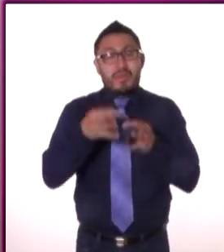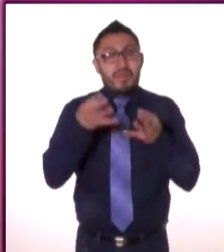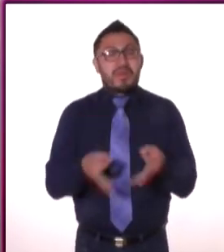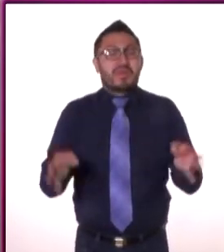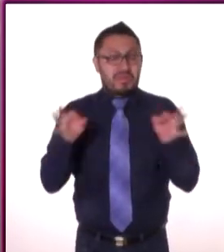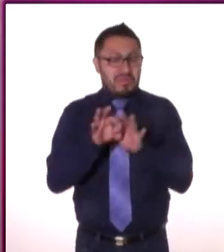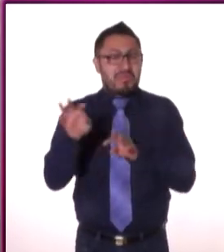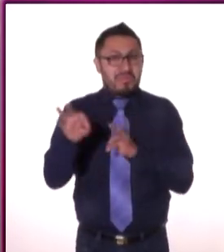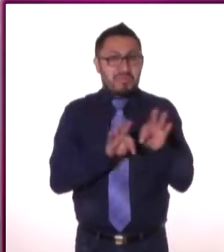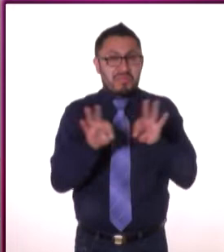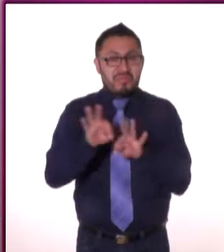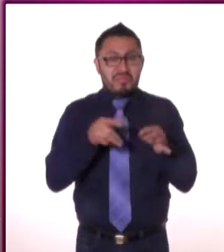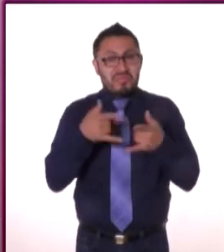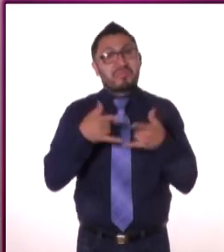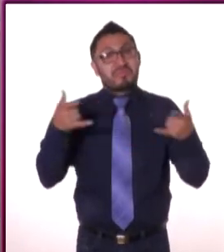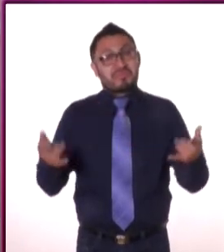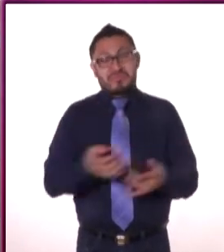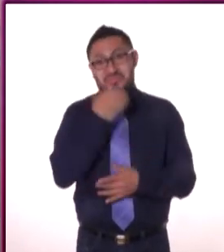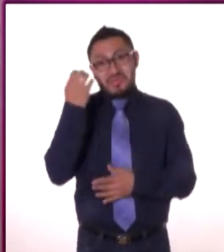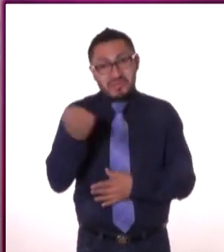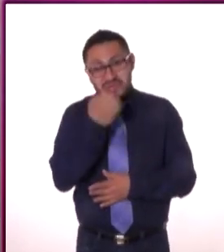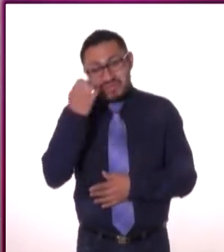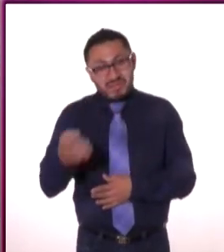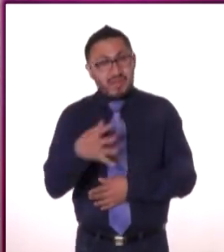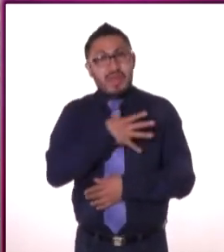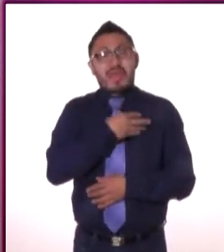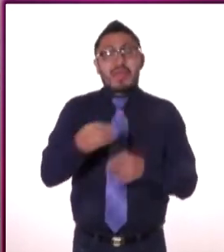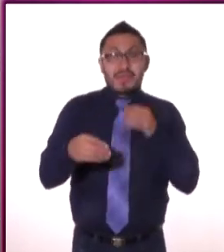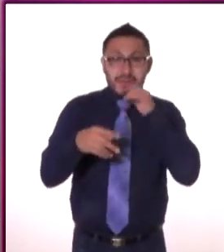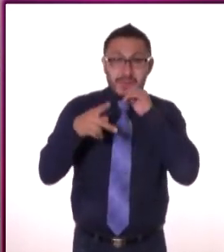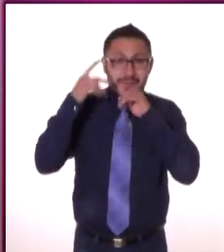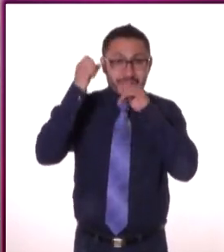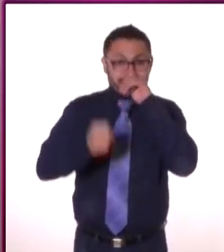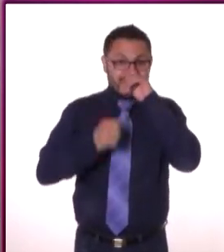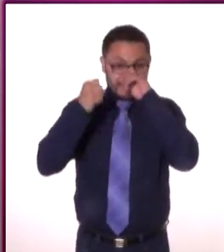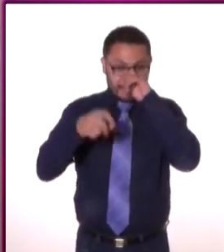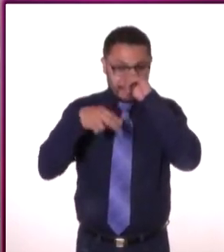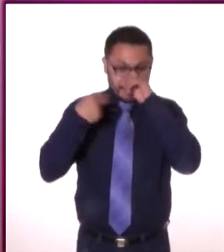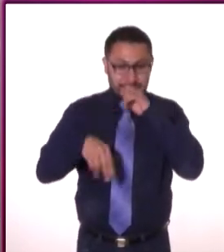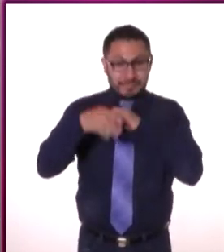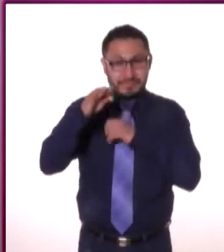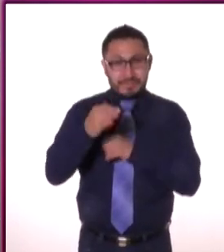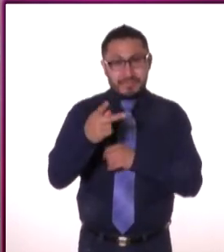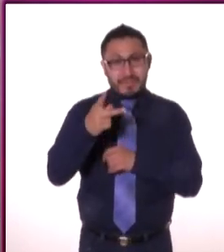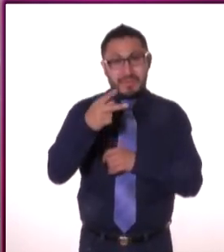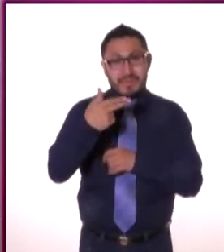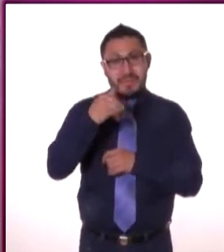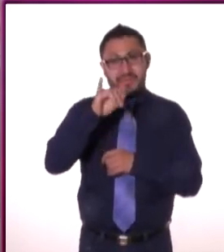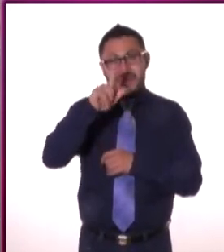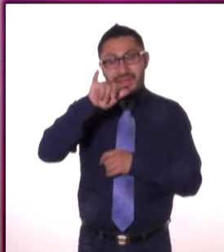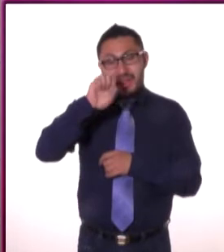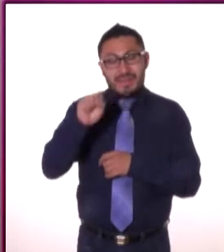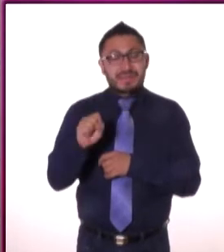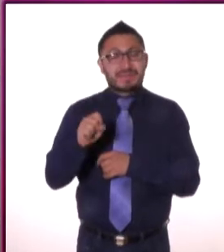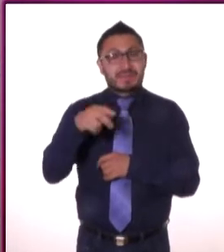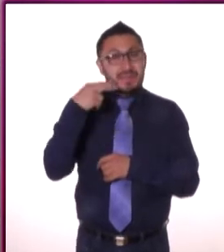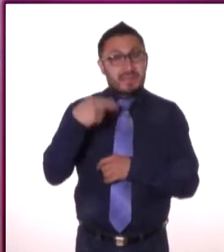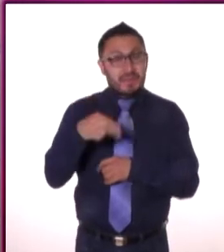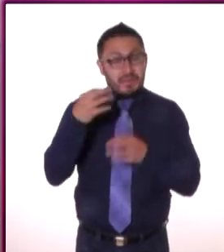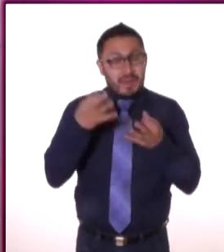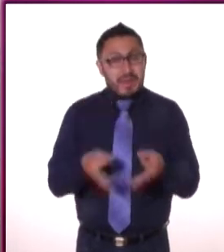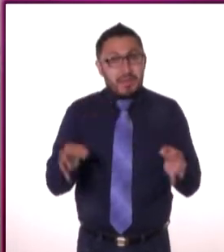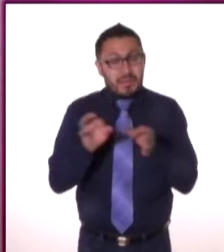pero tenía una trayectoria, digamos, académica. Fue hijo de un astrónomo llamado Fidias, que tuvo